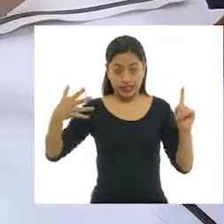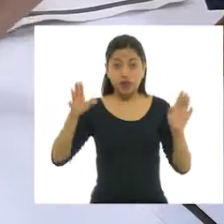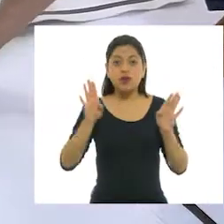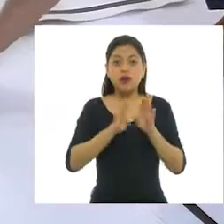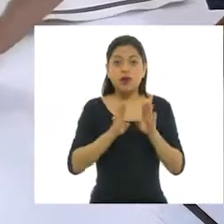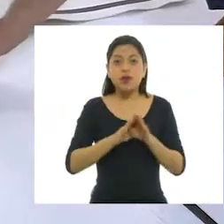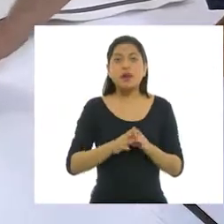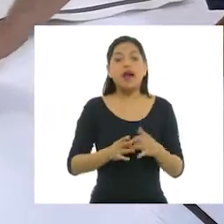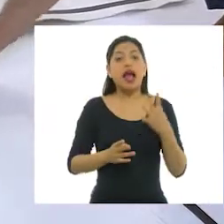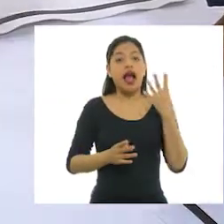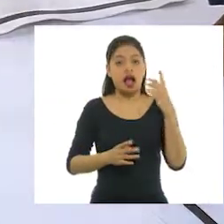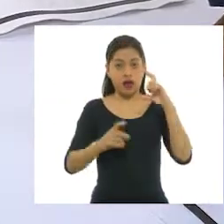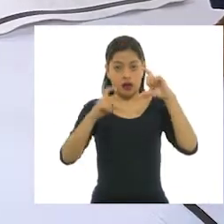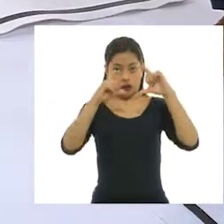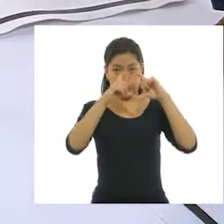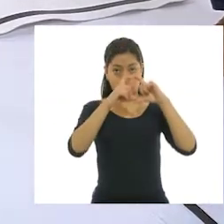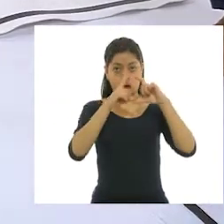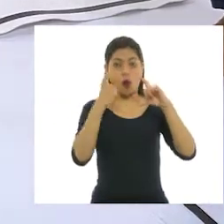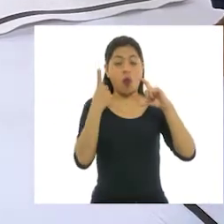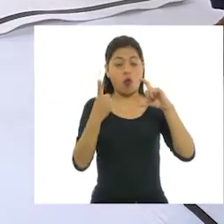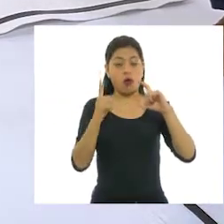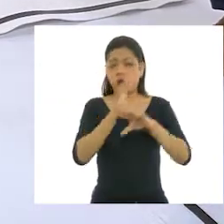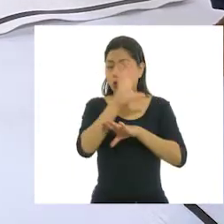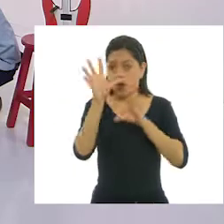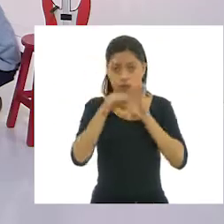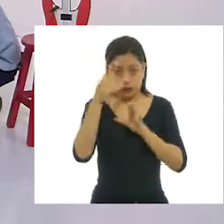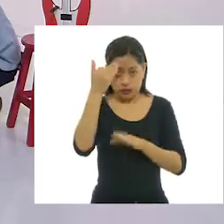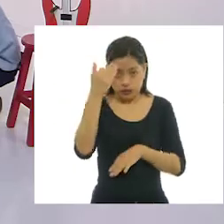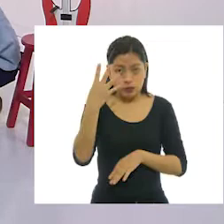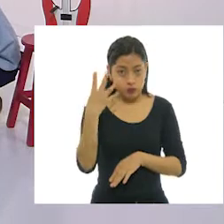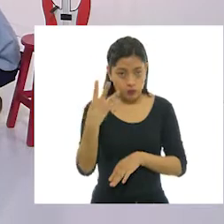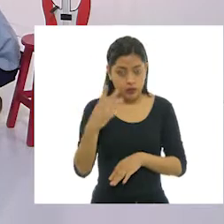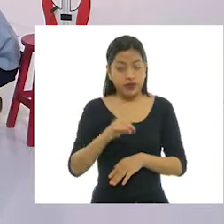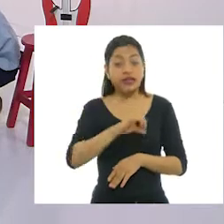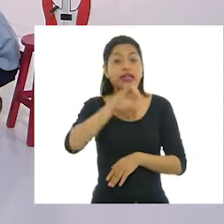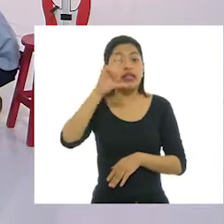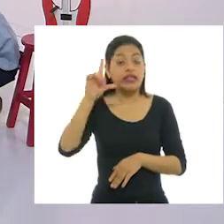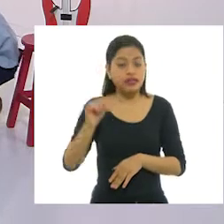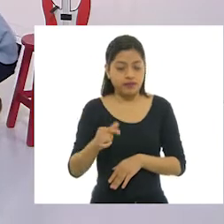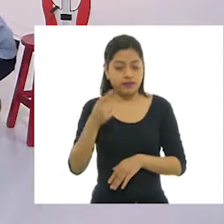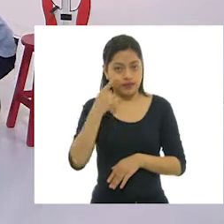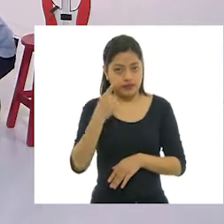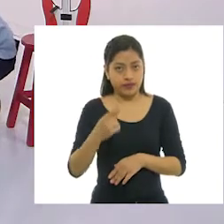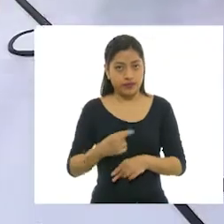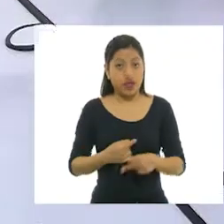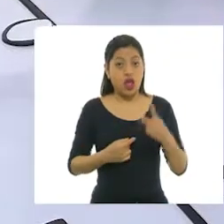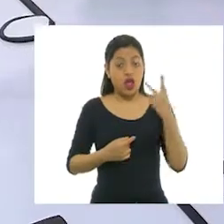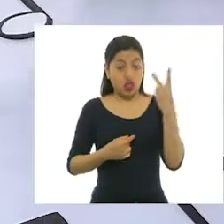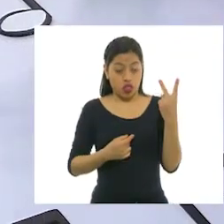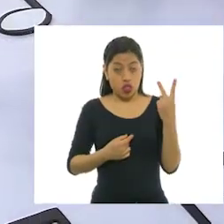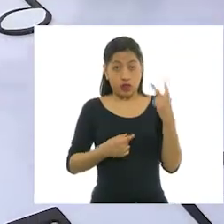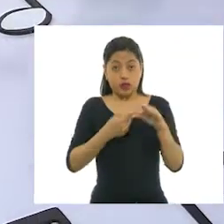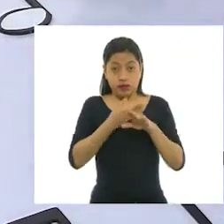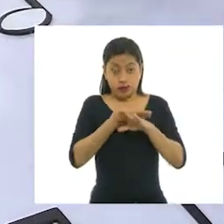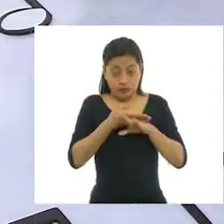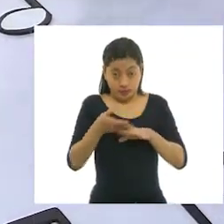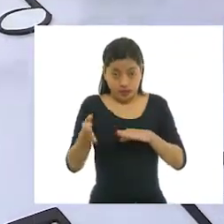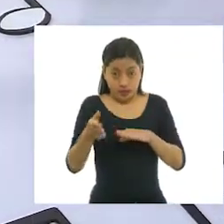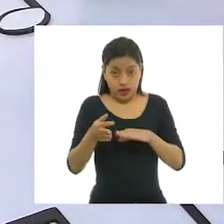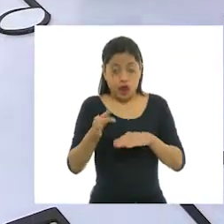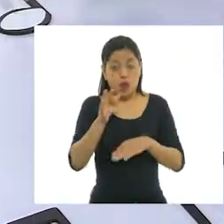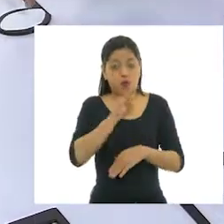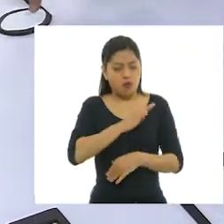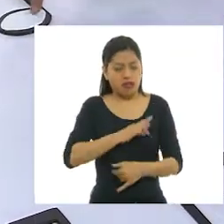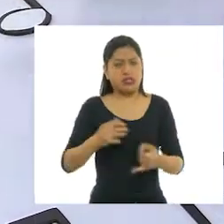tiempos, tenemos que con una sola hemos completado el compás. Luego, con 2 blancas podemos completar un compás de